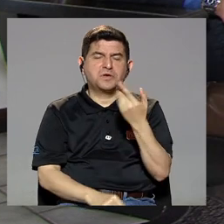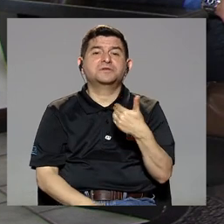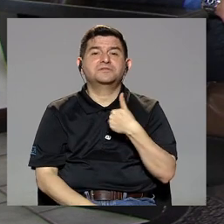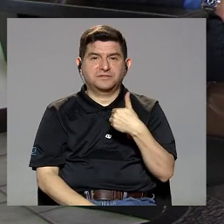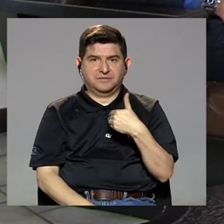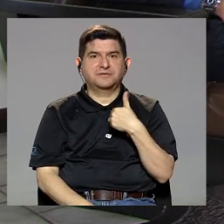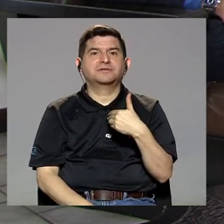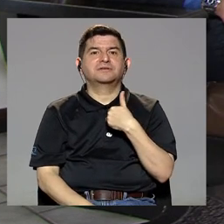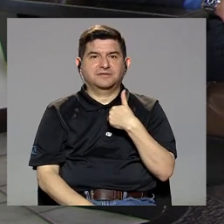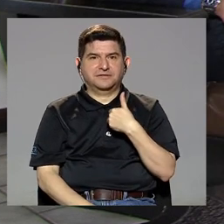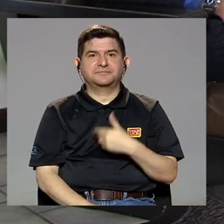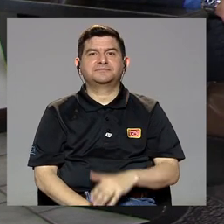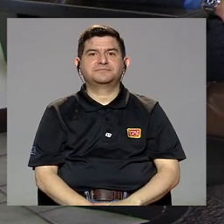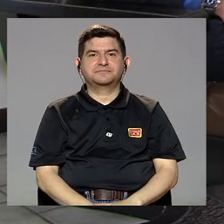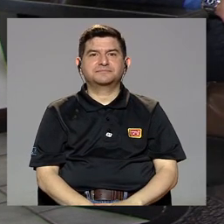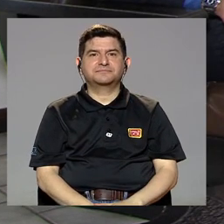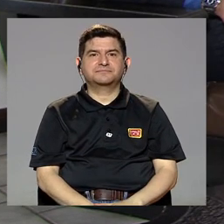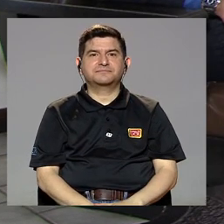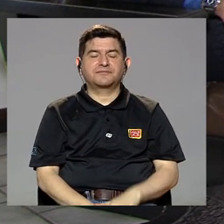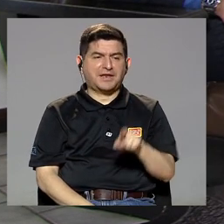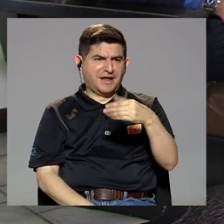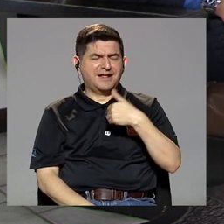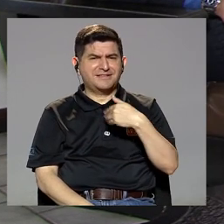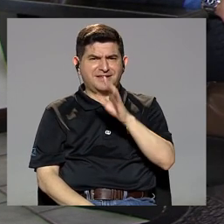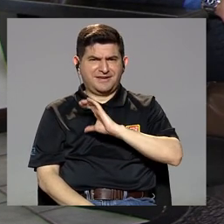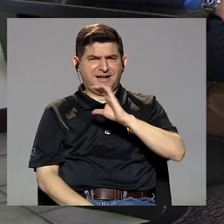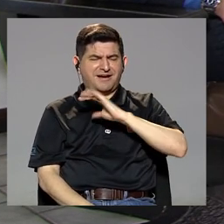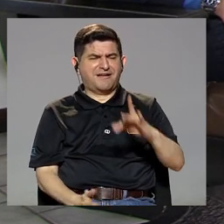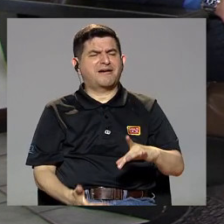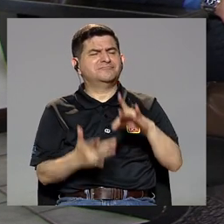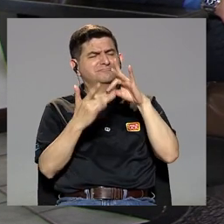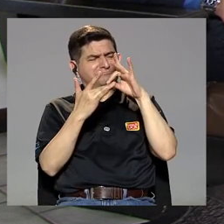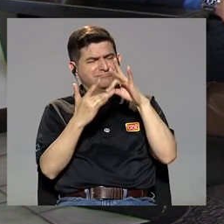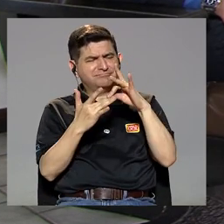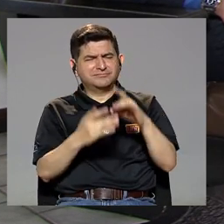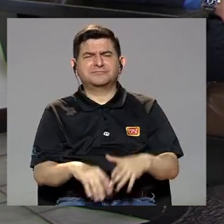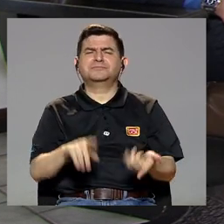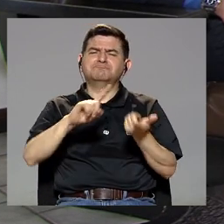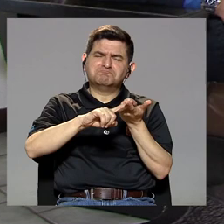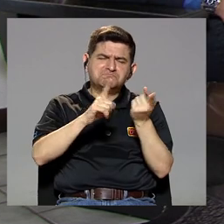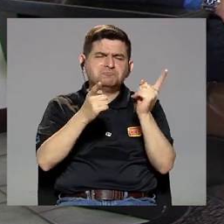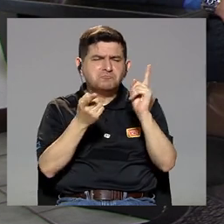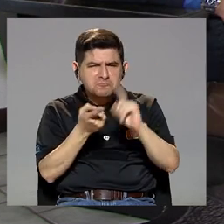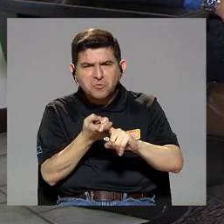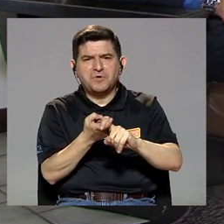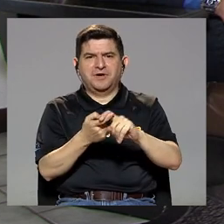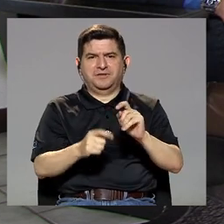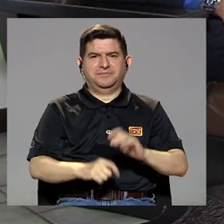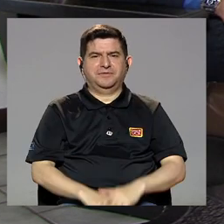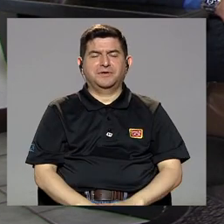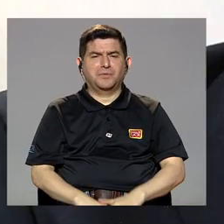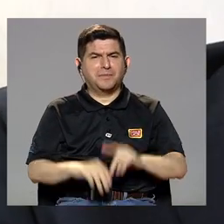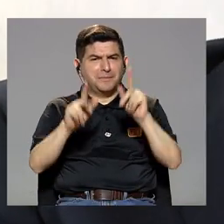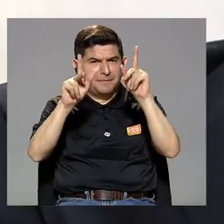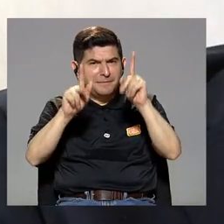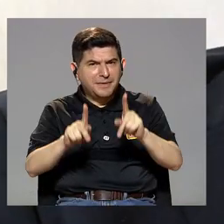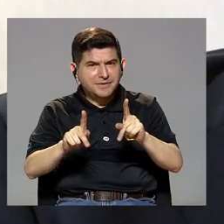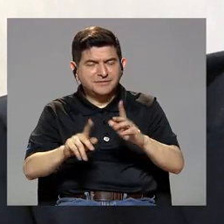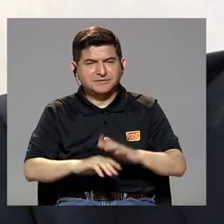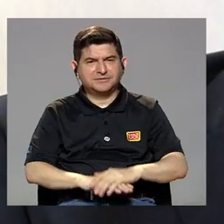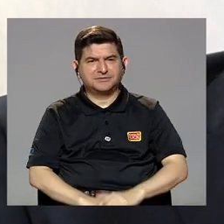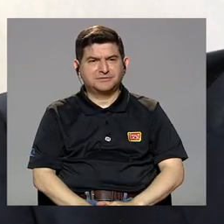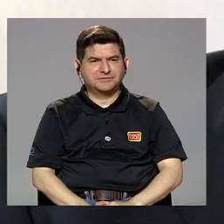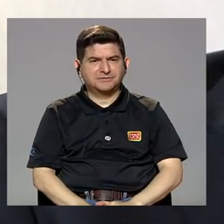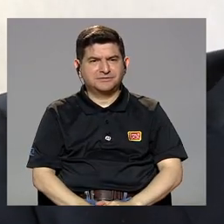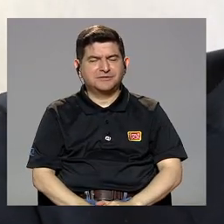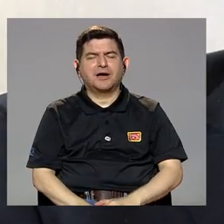él tenía un carácter muy especial una gran amistad era una persona pues